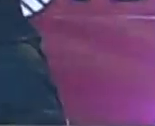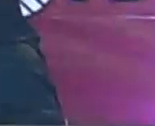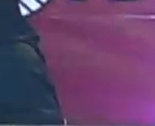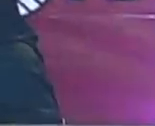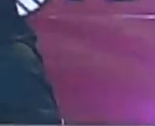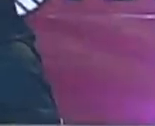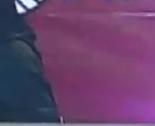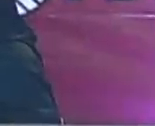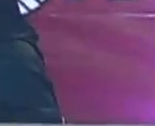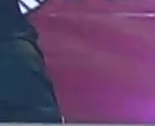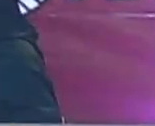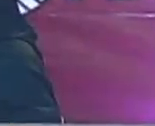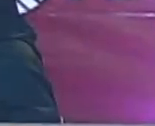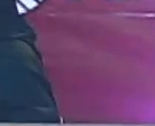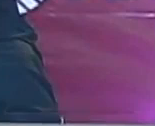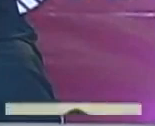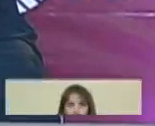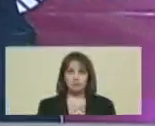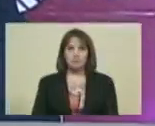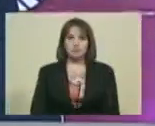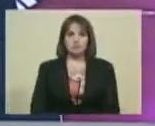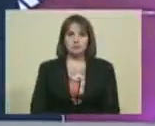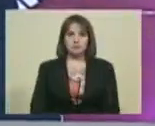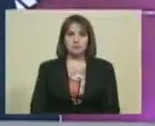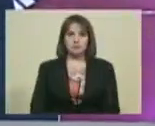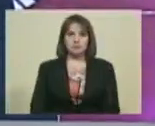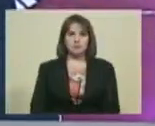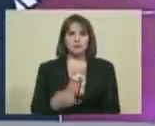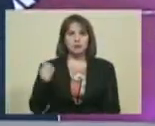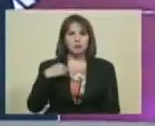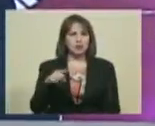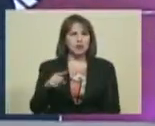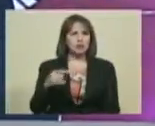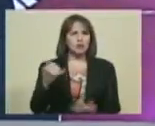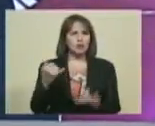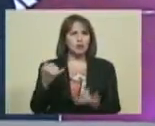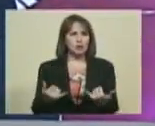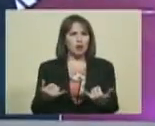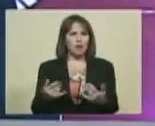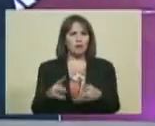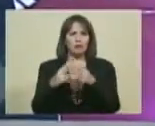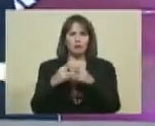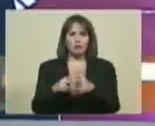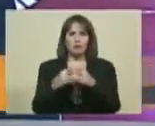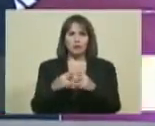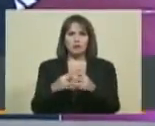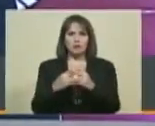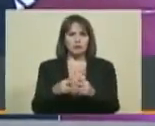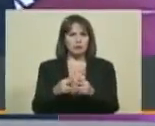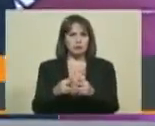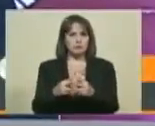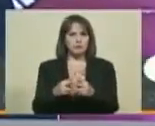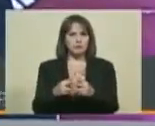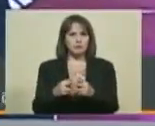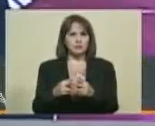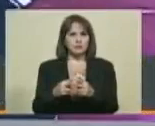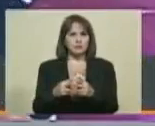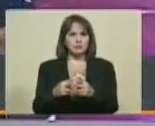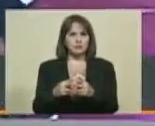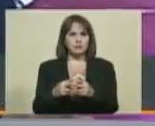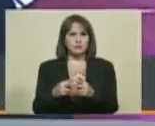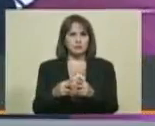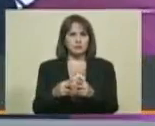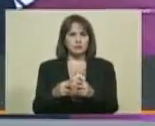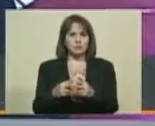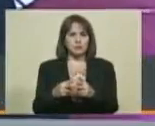industria PDVSA. Hemos tenido un taller que no